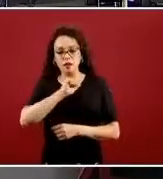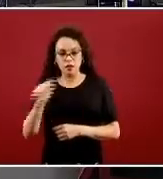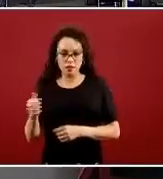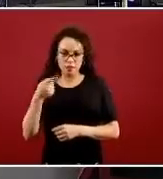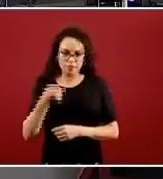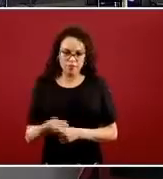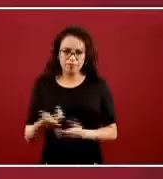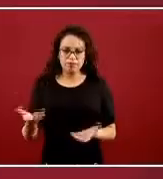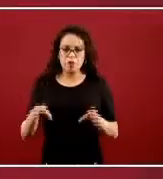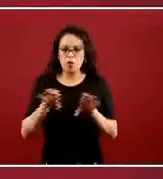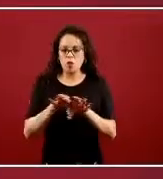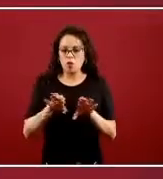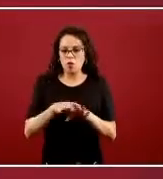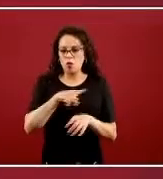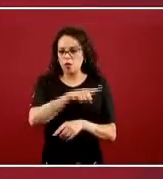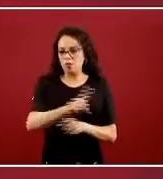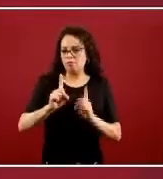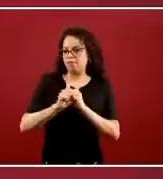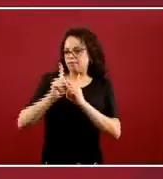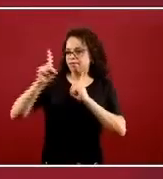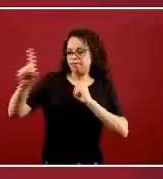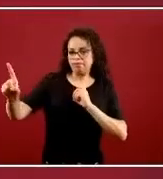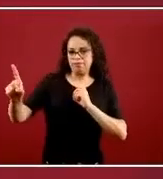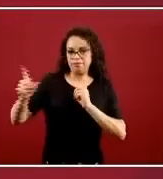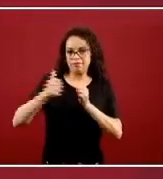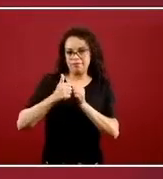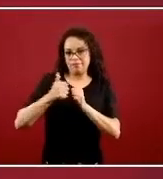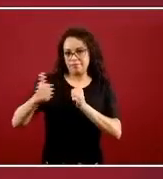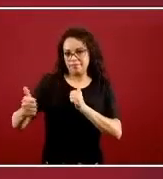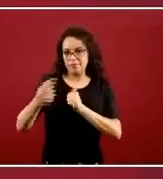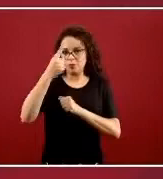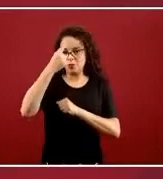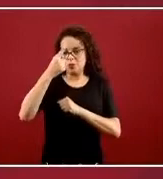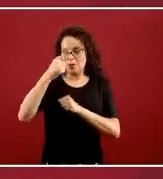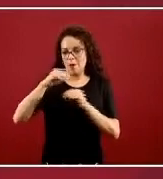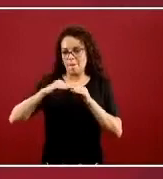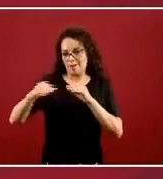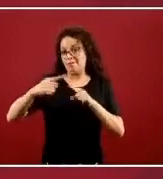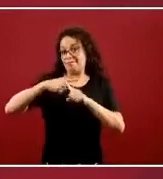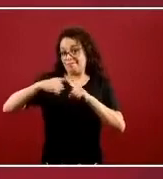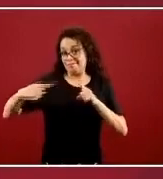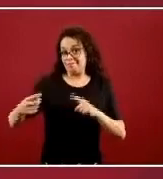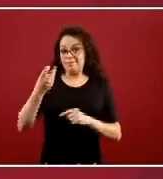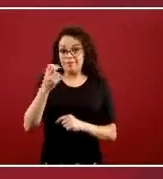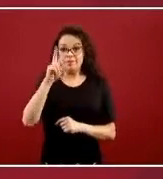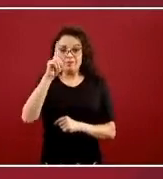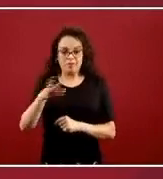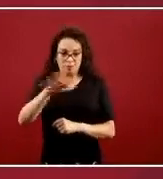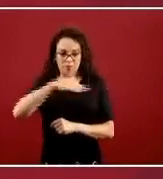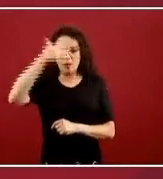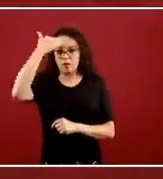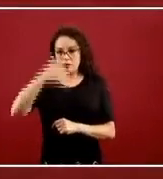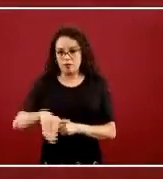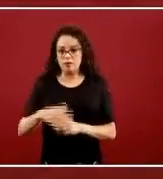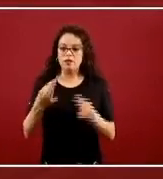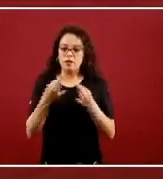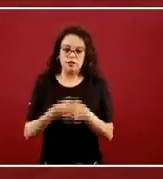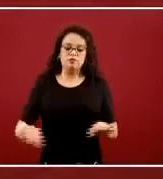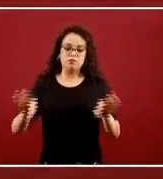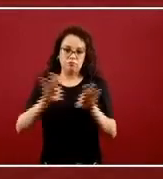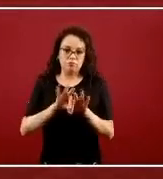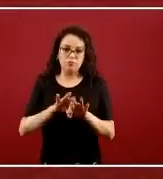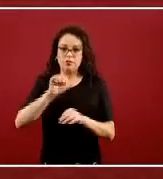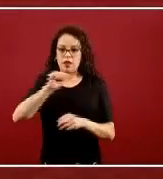intervenciones de sana distancia, que en las que, como hemos dicho, somos partes importantes todas y todos quienes vivimos en este